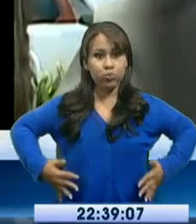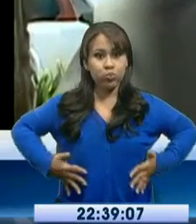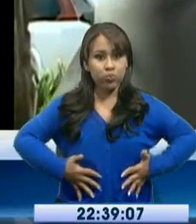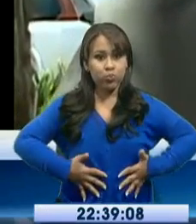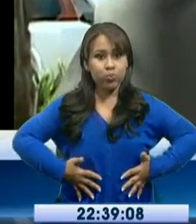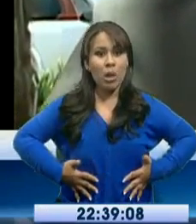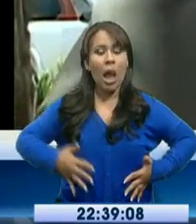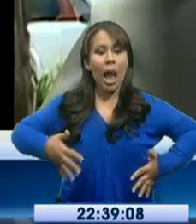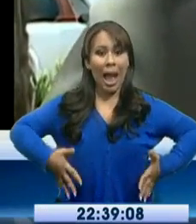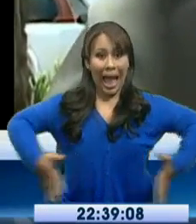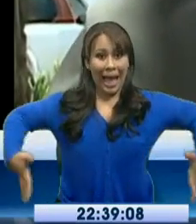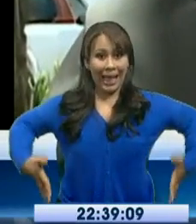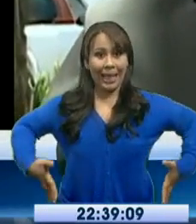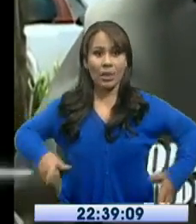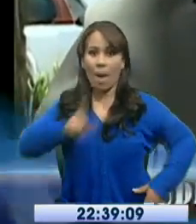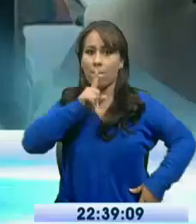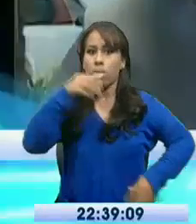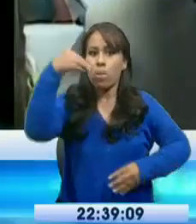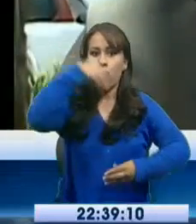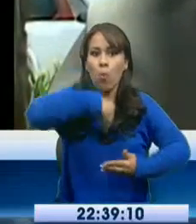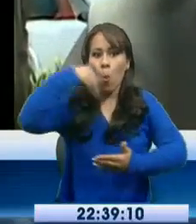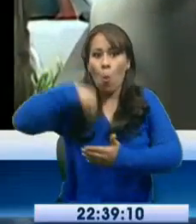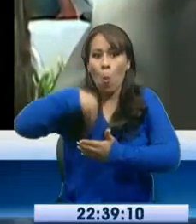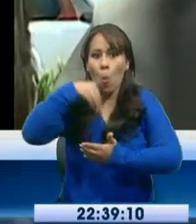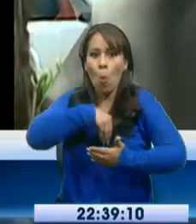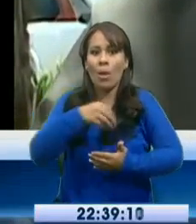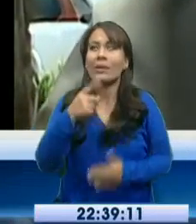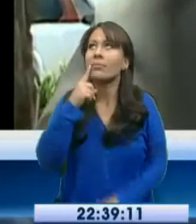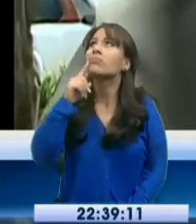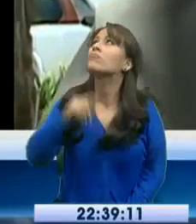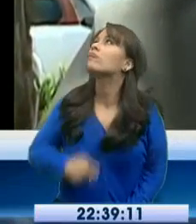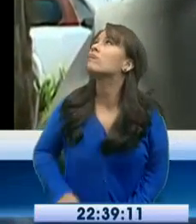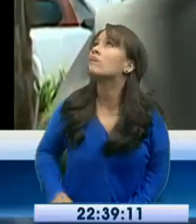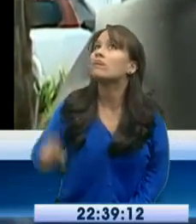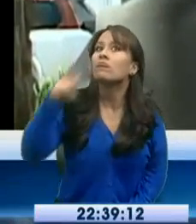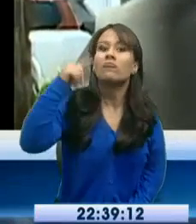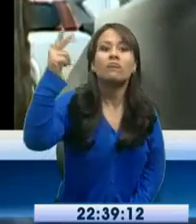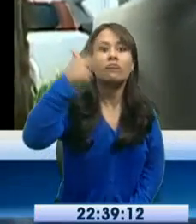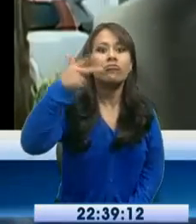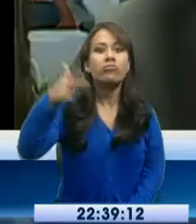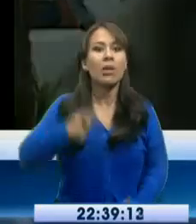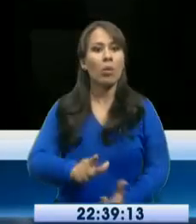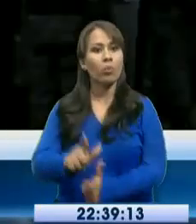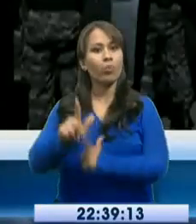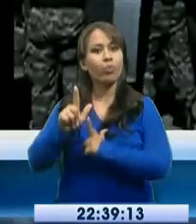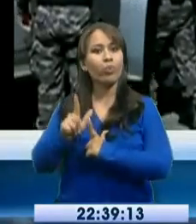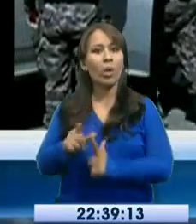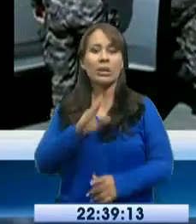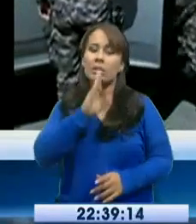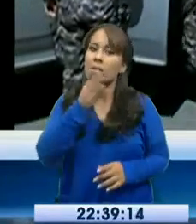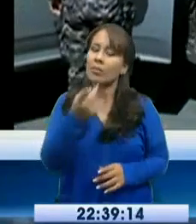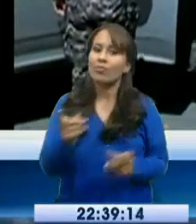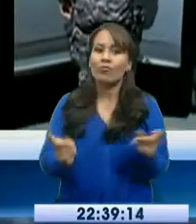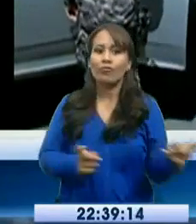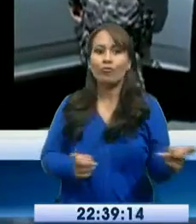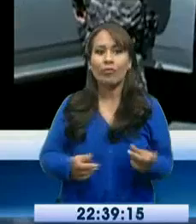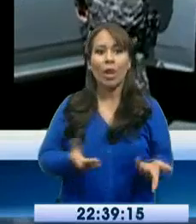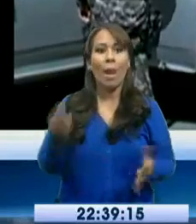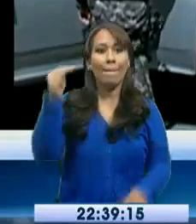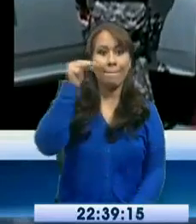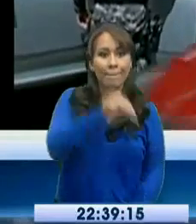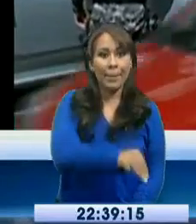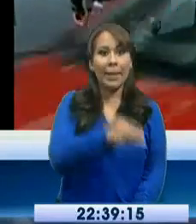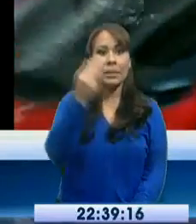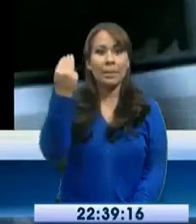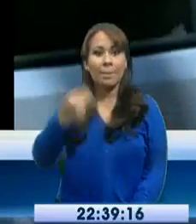de establecer si habían dispositivos de videovigilancia, si había guardianía de seguridad. Operaban especialmente los martes y